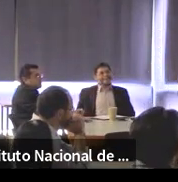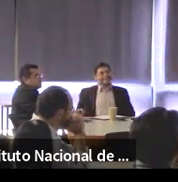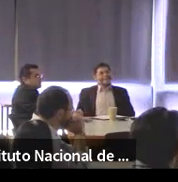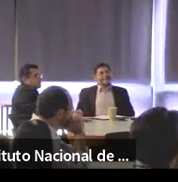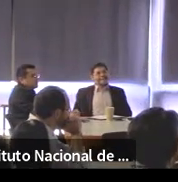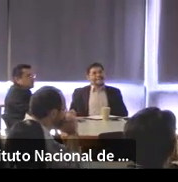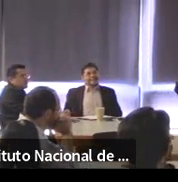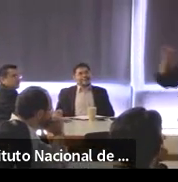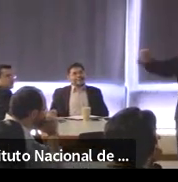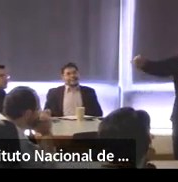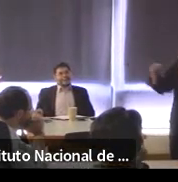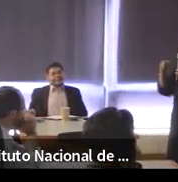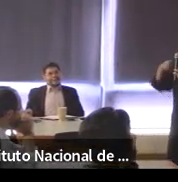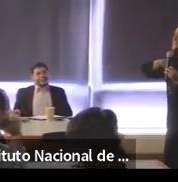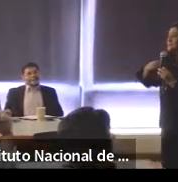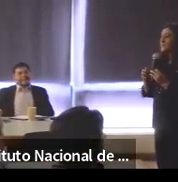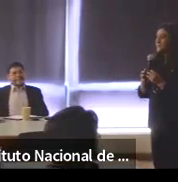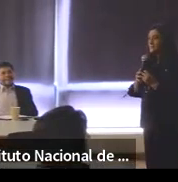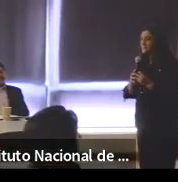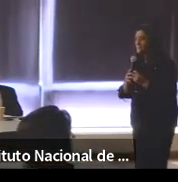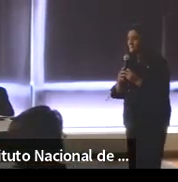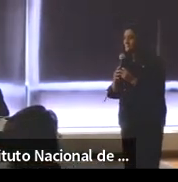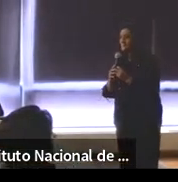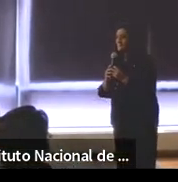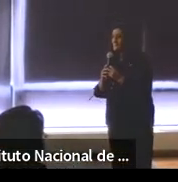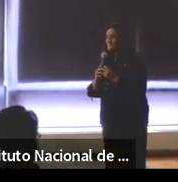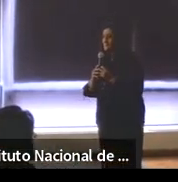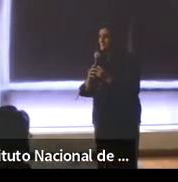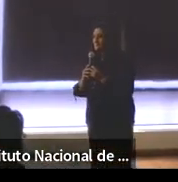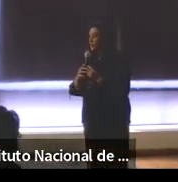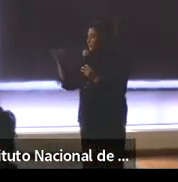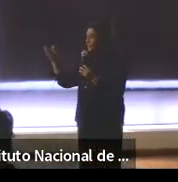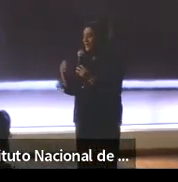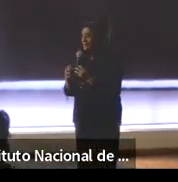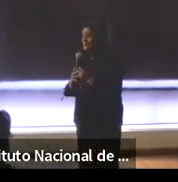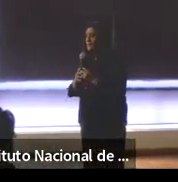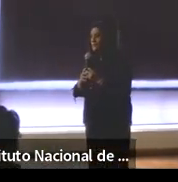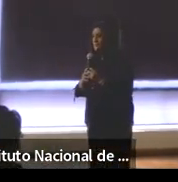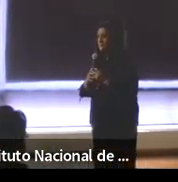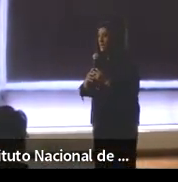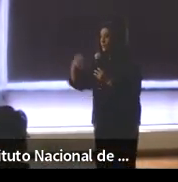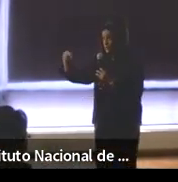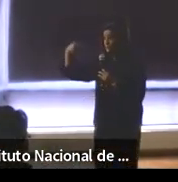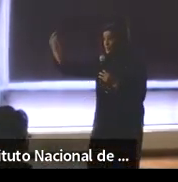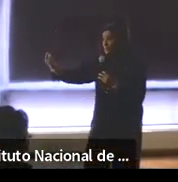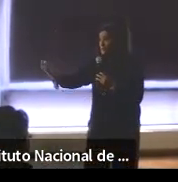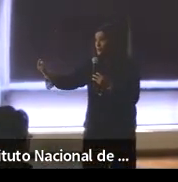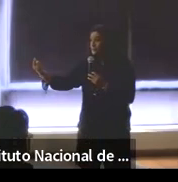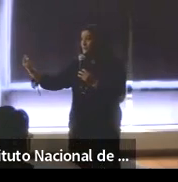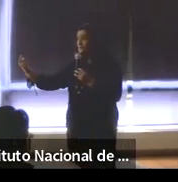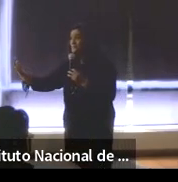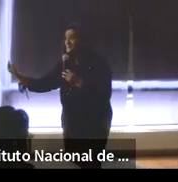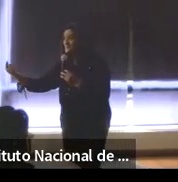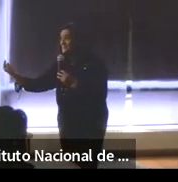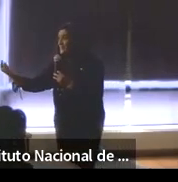costo le tengo que contestar porque me está escribiendo No la puedo dejar en visto porque eso también tiene